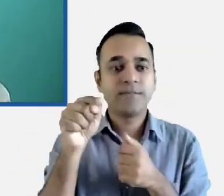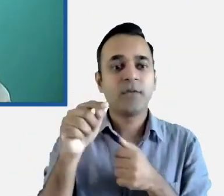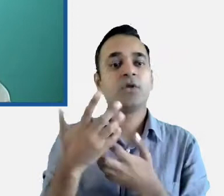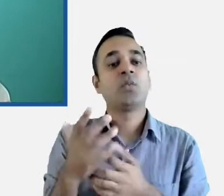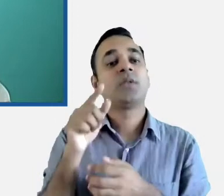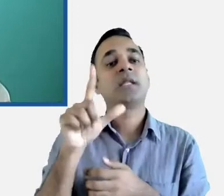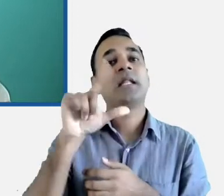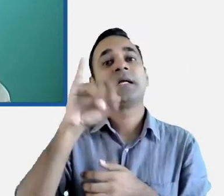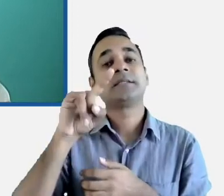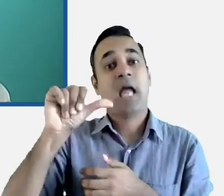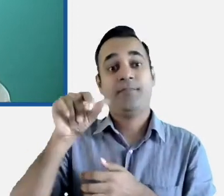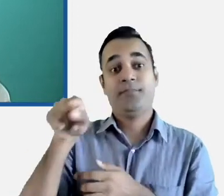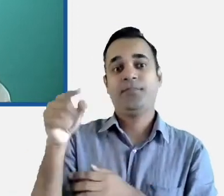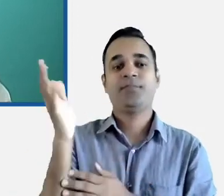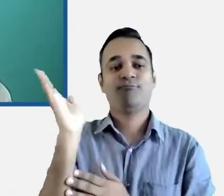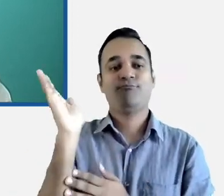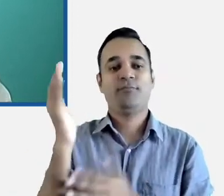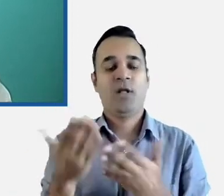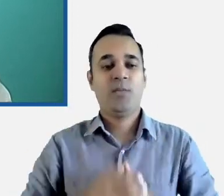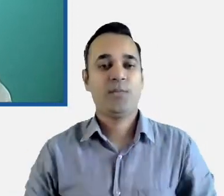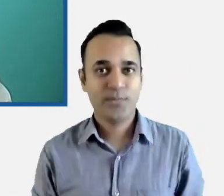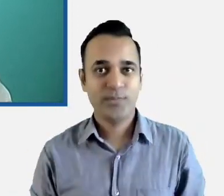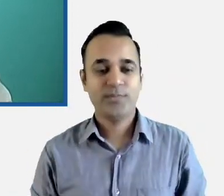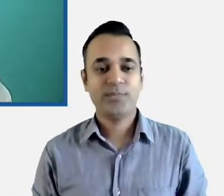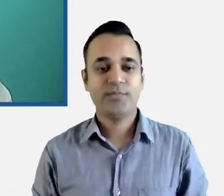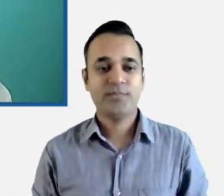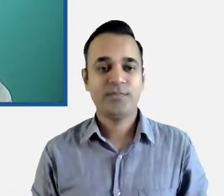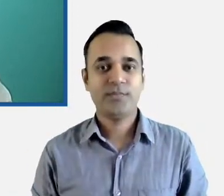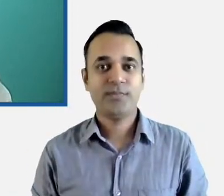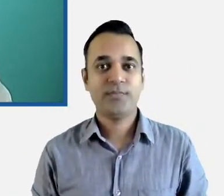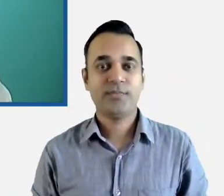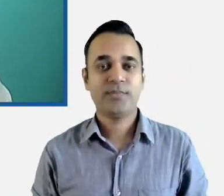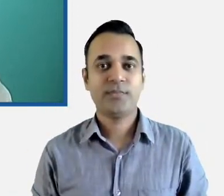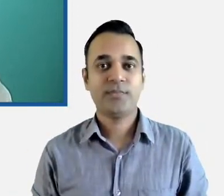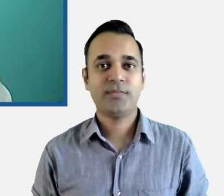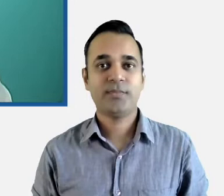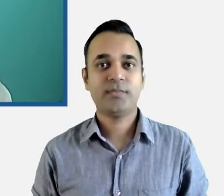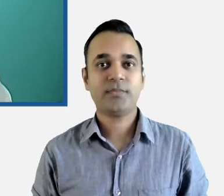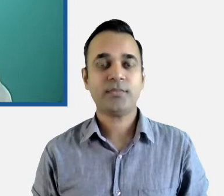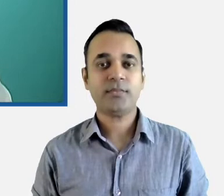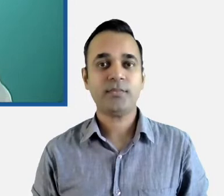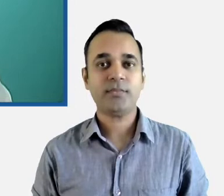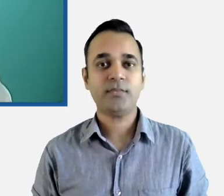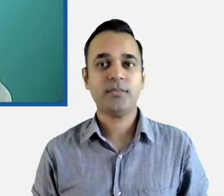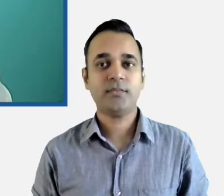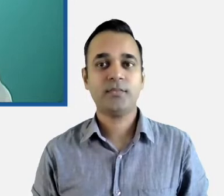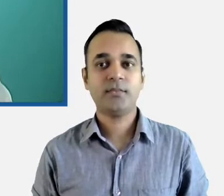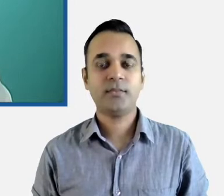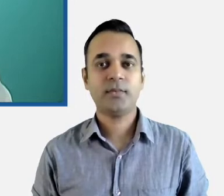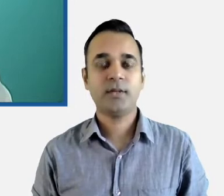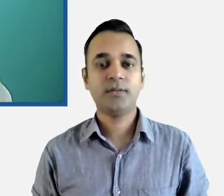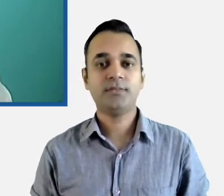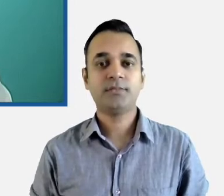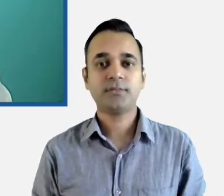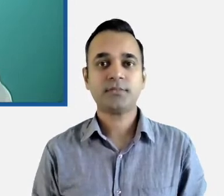Gracias, Mr. Rossi. Our next speaker who will be introducing themselves is Mr. Fabio Lopez